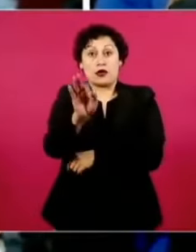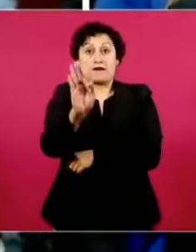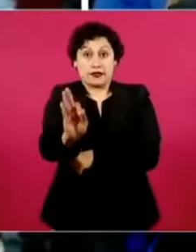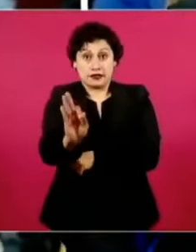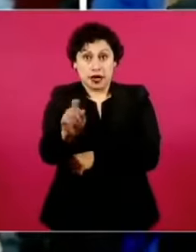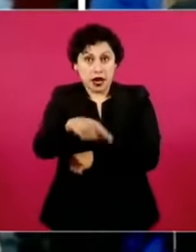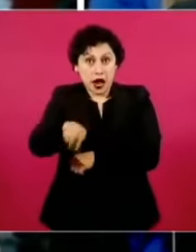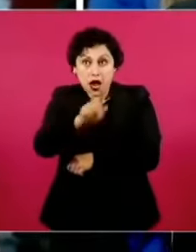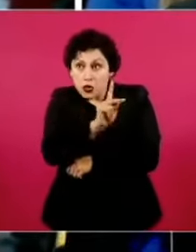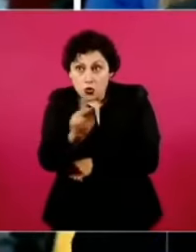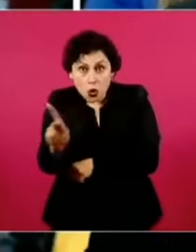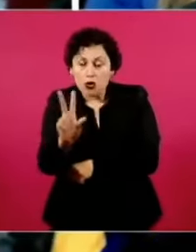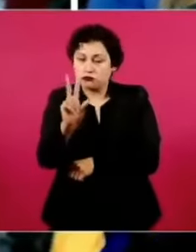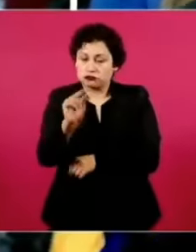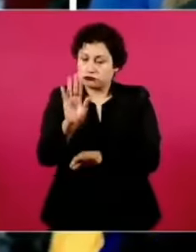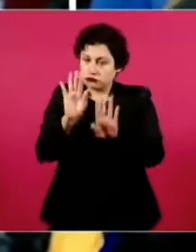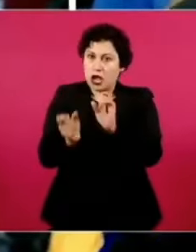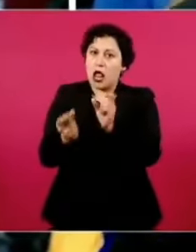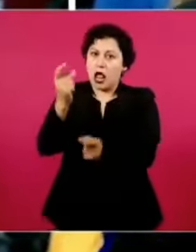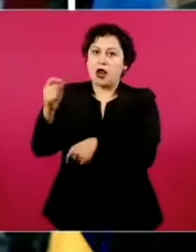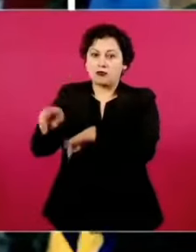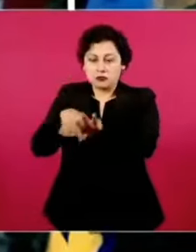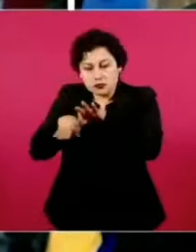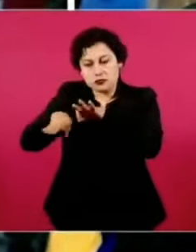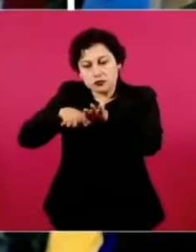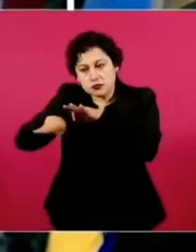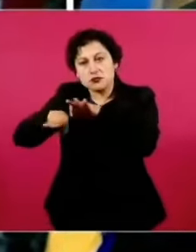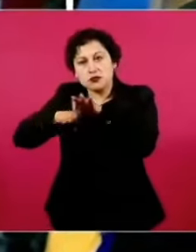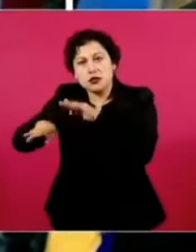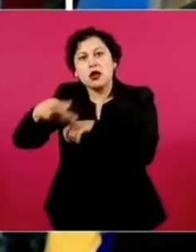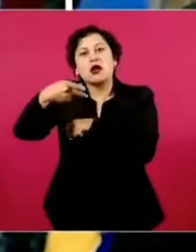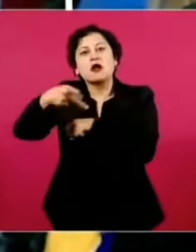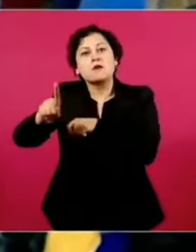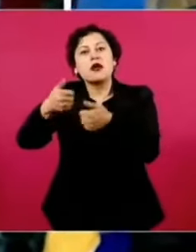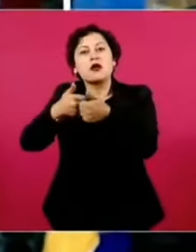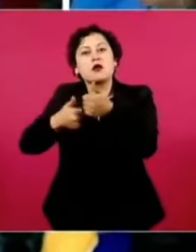diaria, pero están aquellos que se han separado